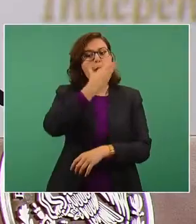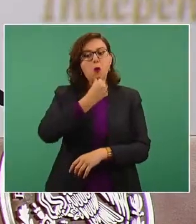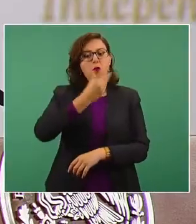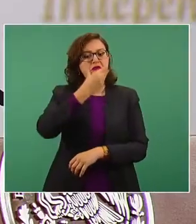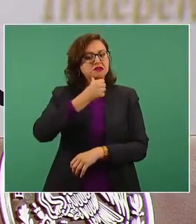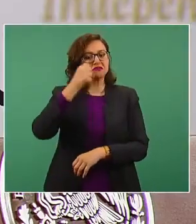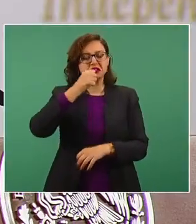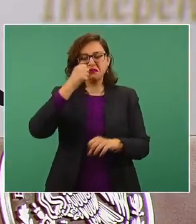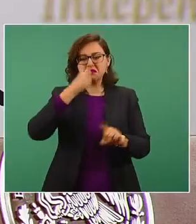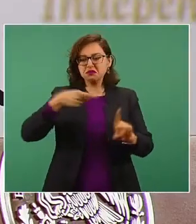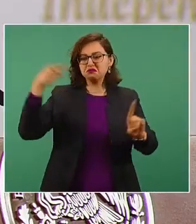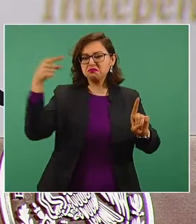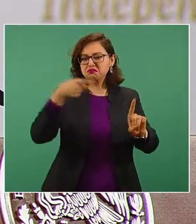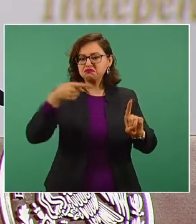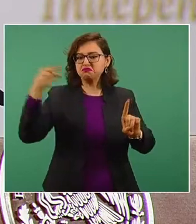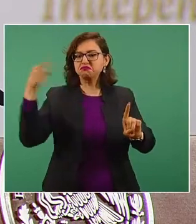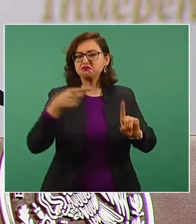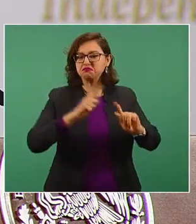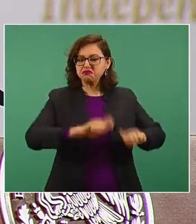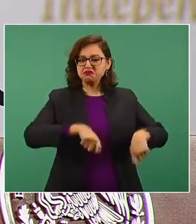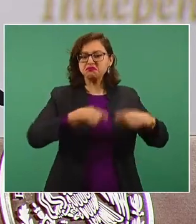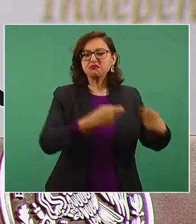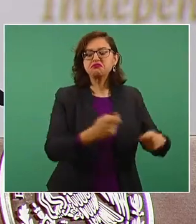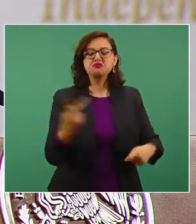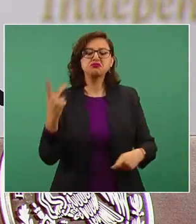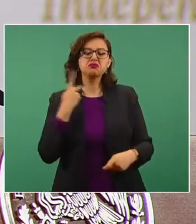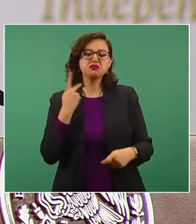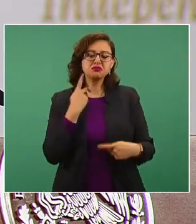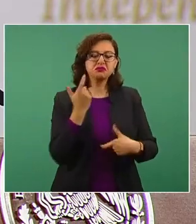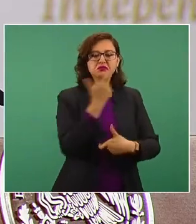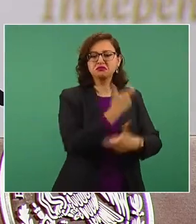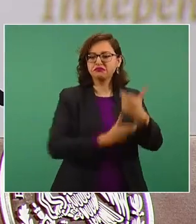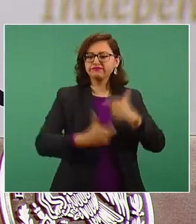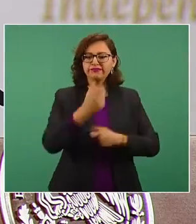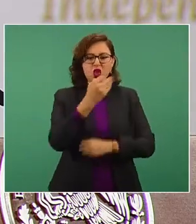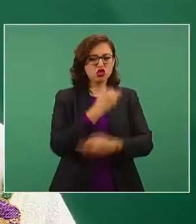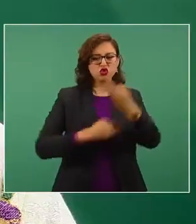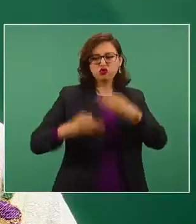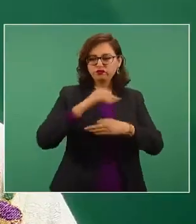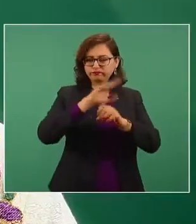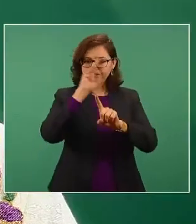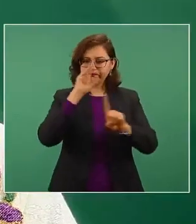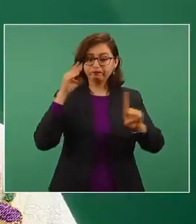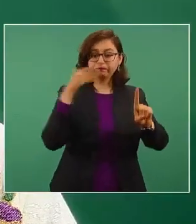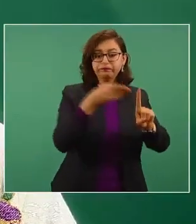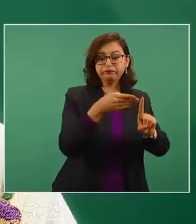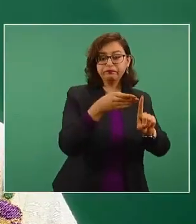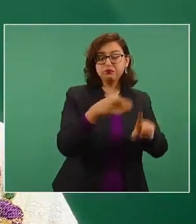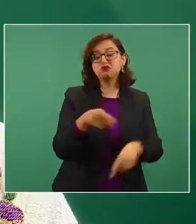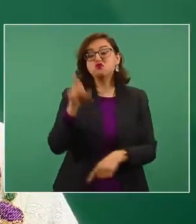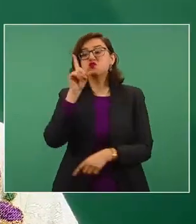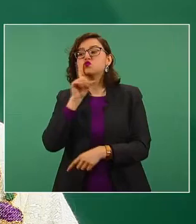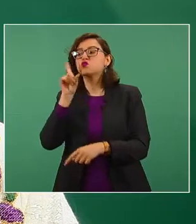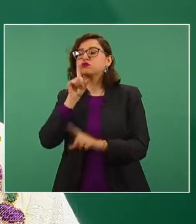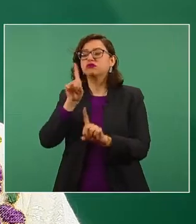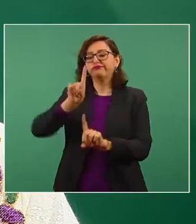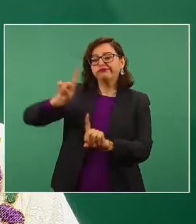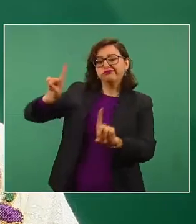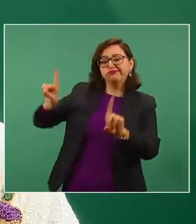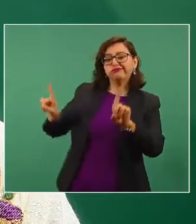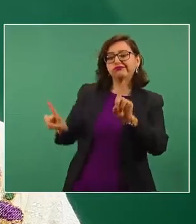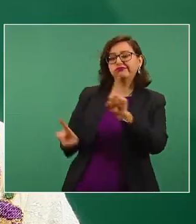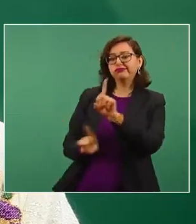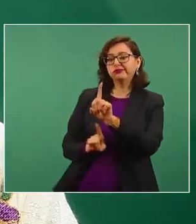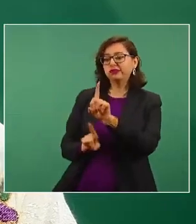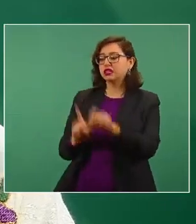en cambio, ha tenido un papel secundario y su existencia ha sido justificada solo en